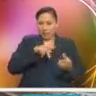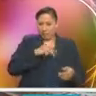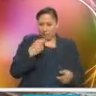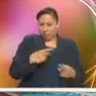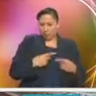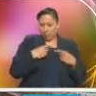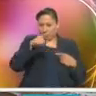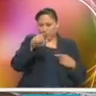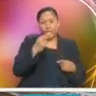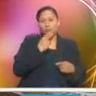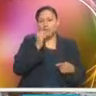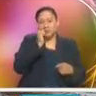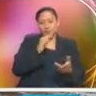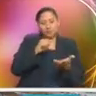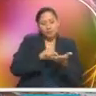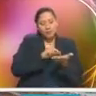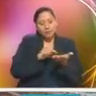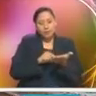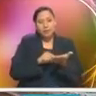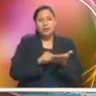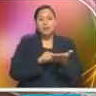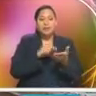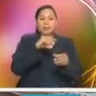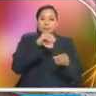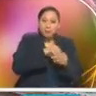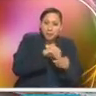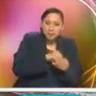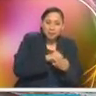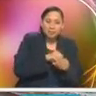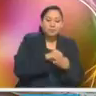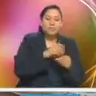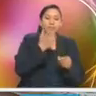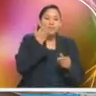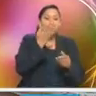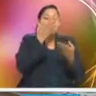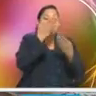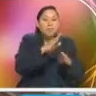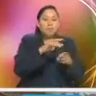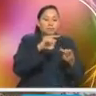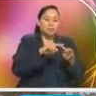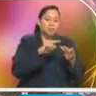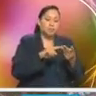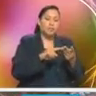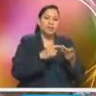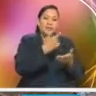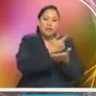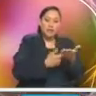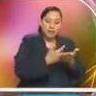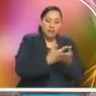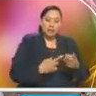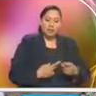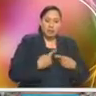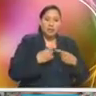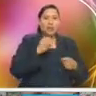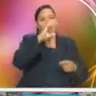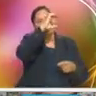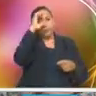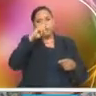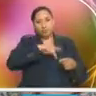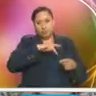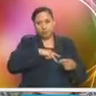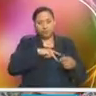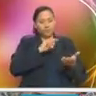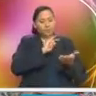que normalmente se buscan son códigos secretos, datos bancarios, agendas de direcciones y fotos personales.